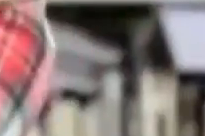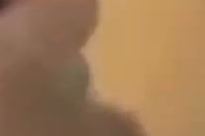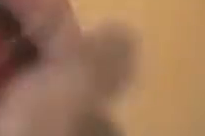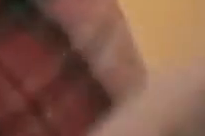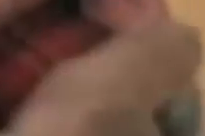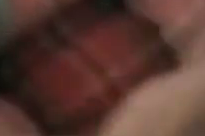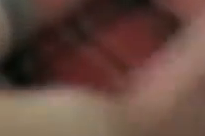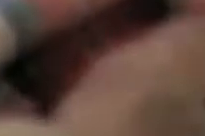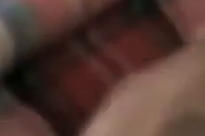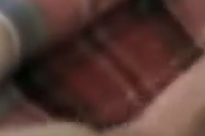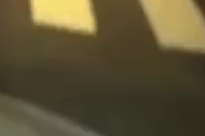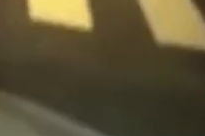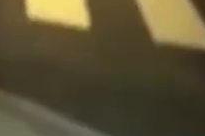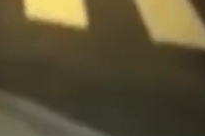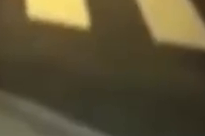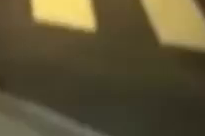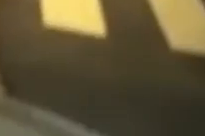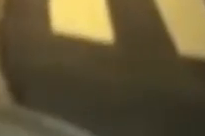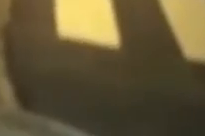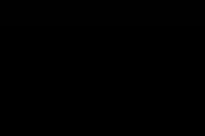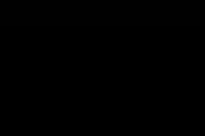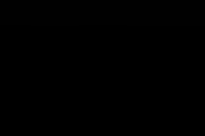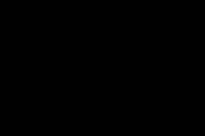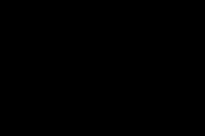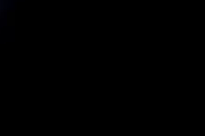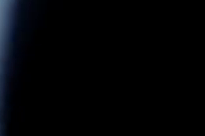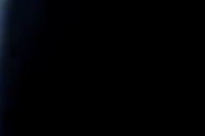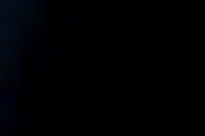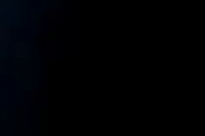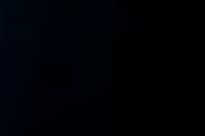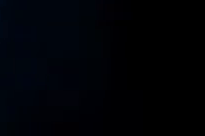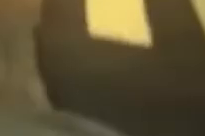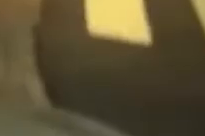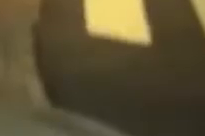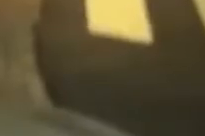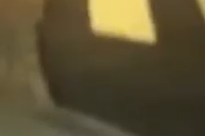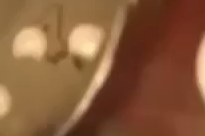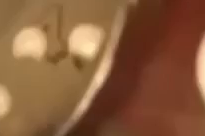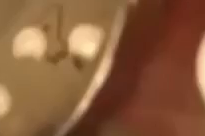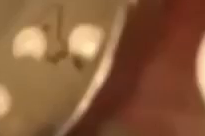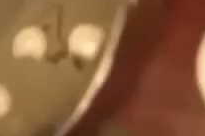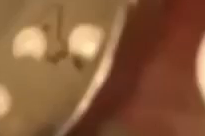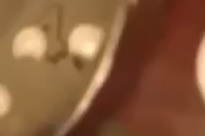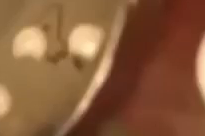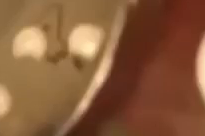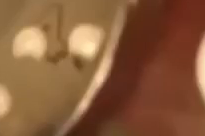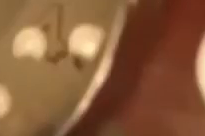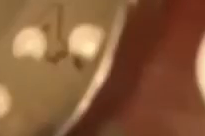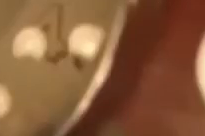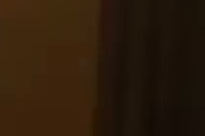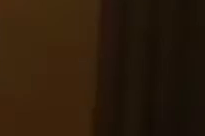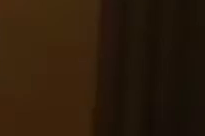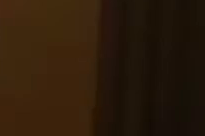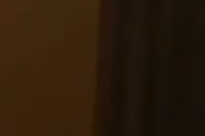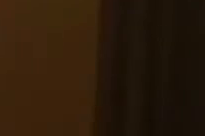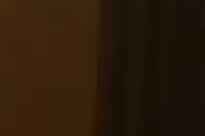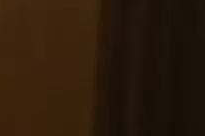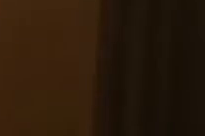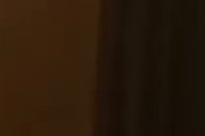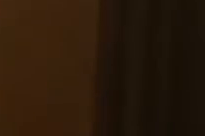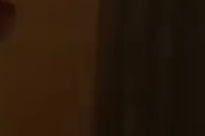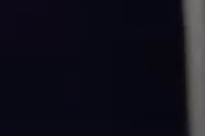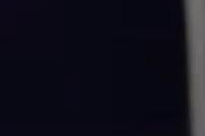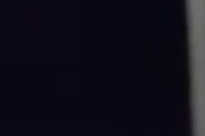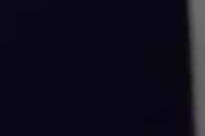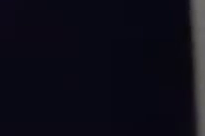Abrazos, sonrisas, mil canciones, hoy se alegra el corazón. Todos reunidos en